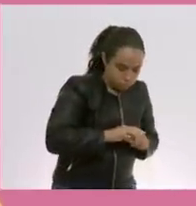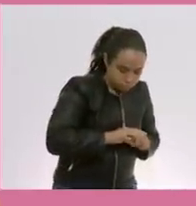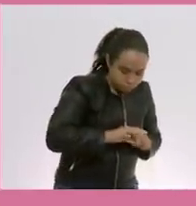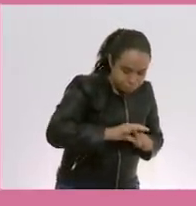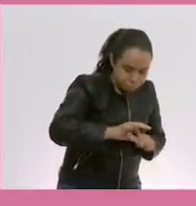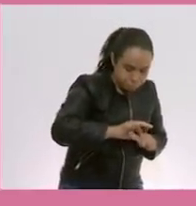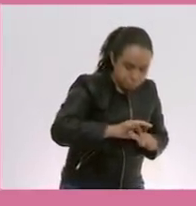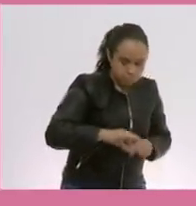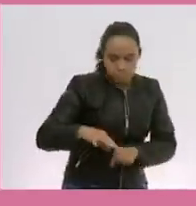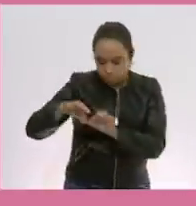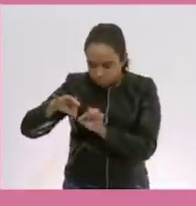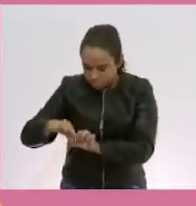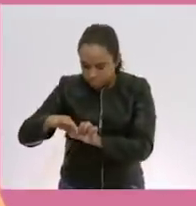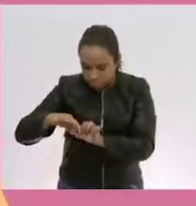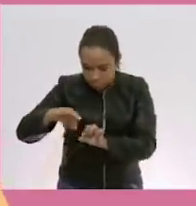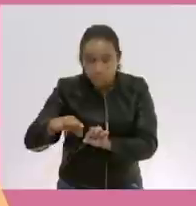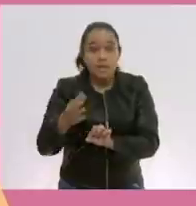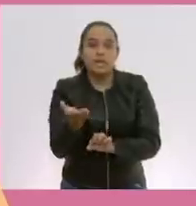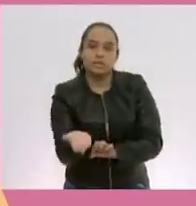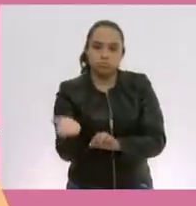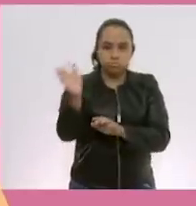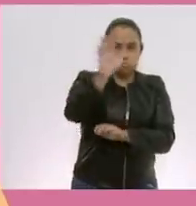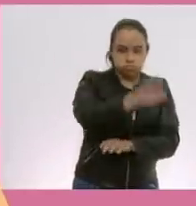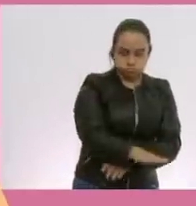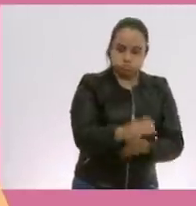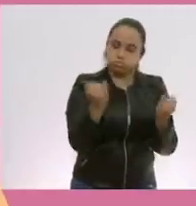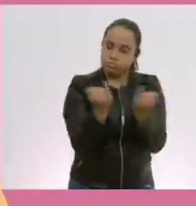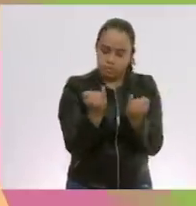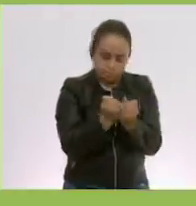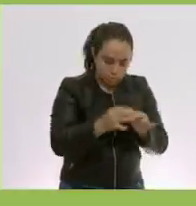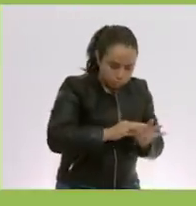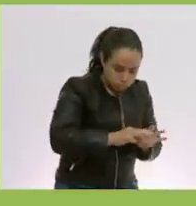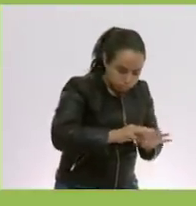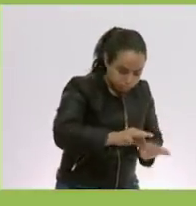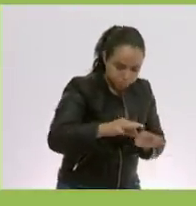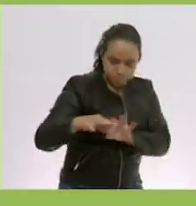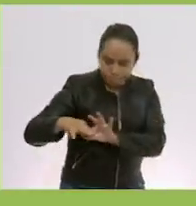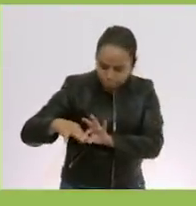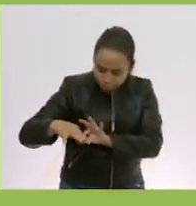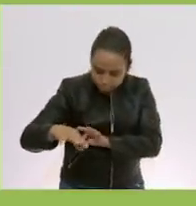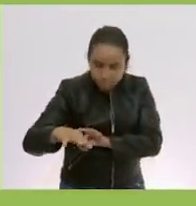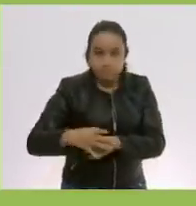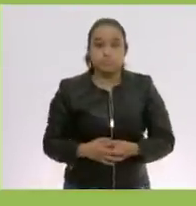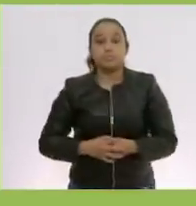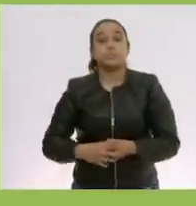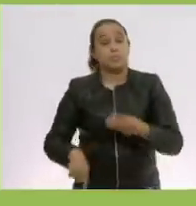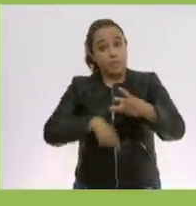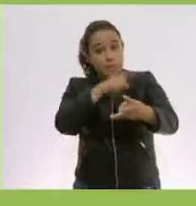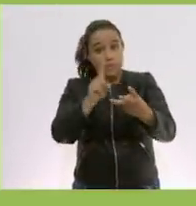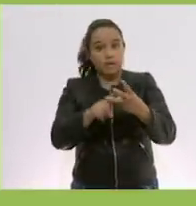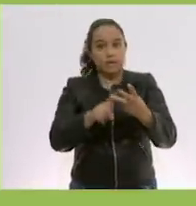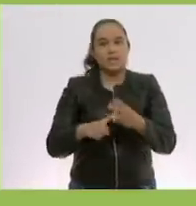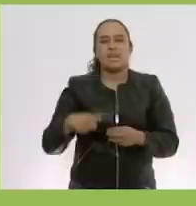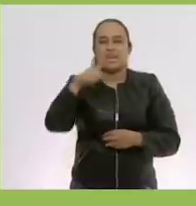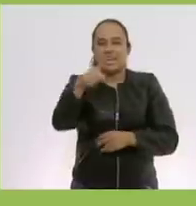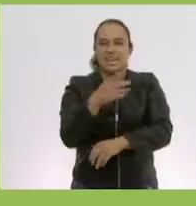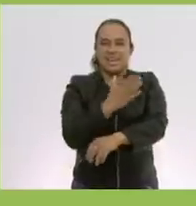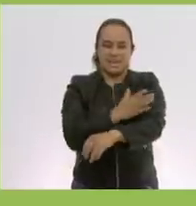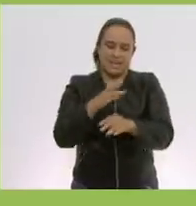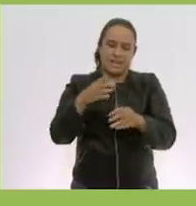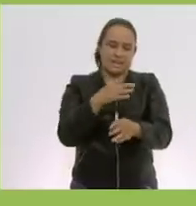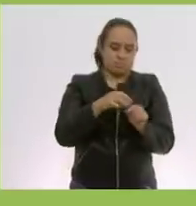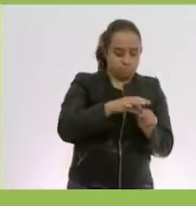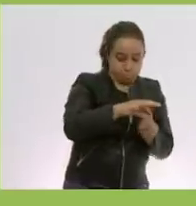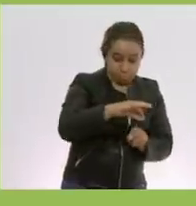arriba. Repite el paso anterior del otro lado de la playera. 3. Traza la línea